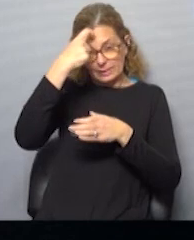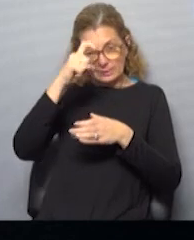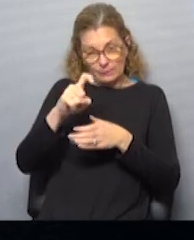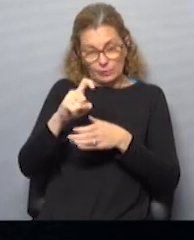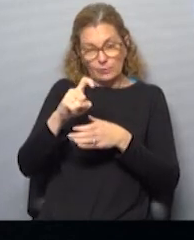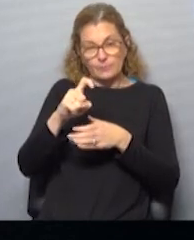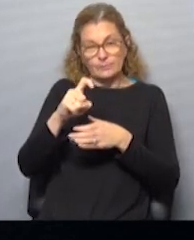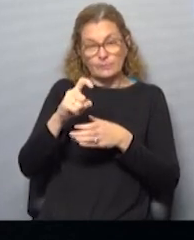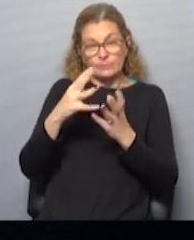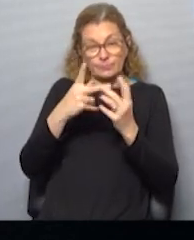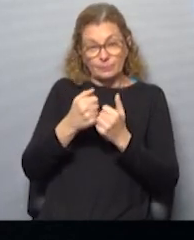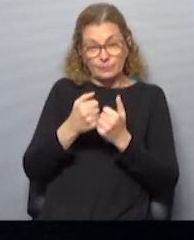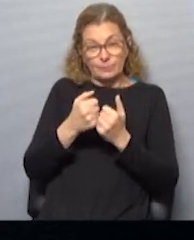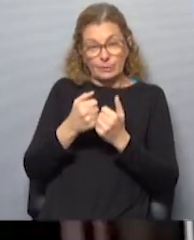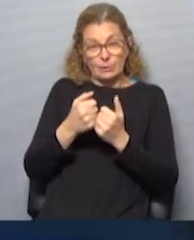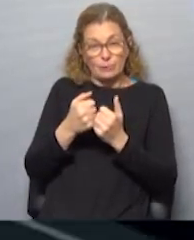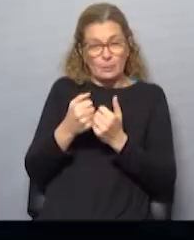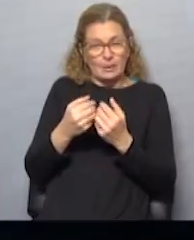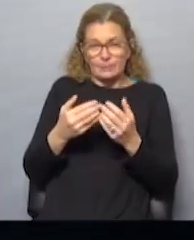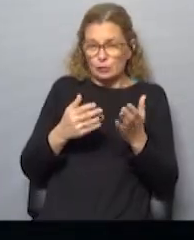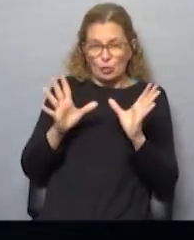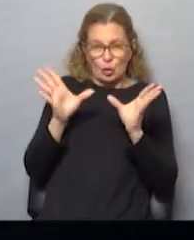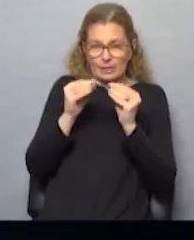de maneras que no tienen antecedentes